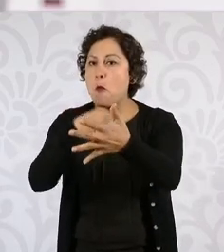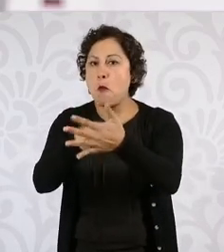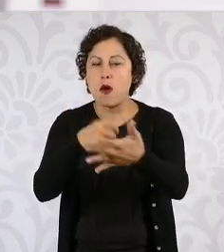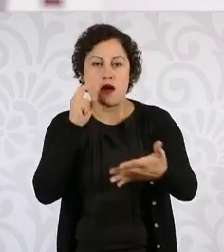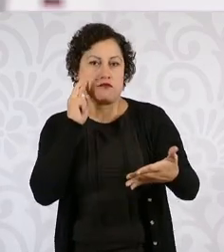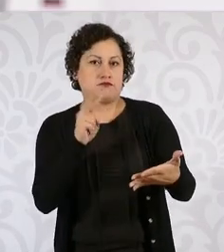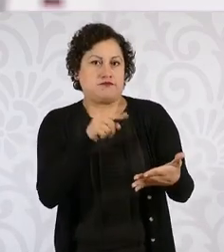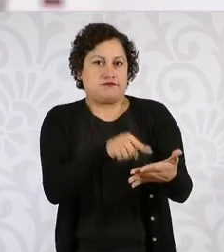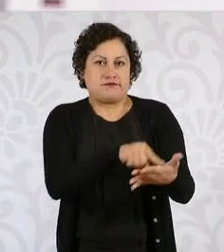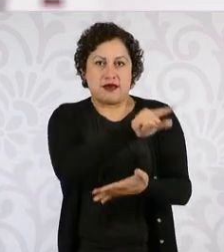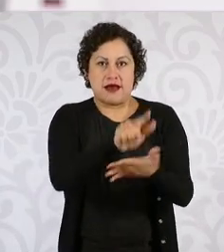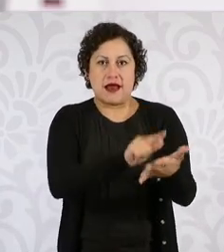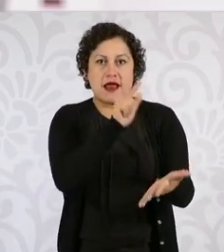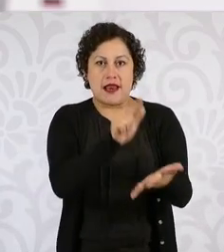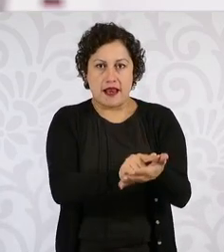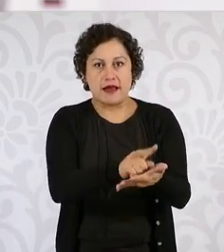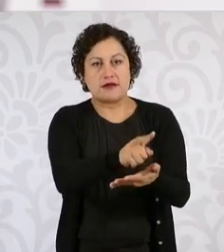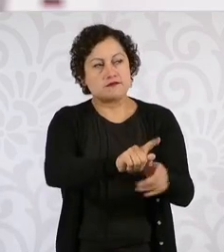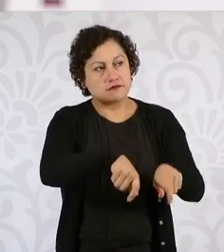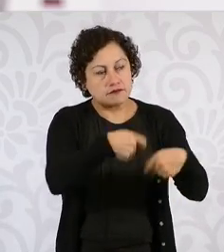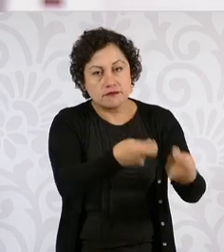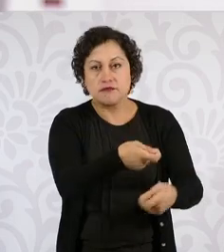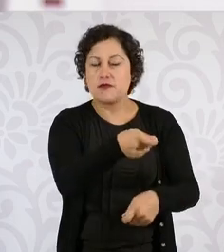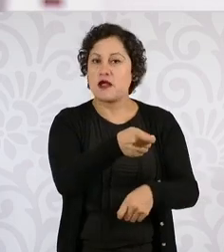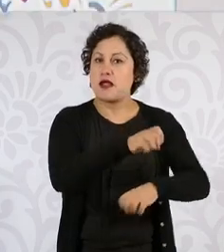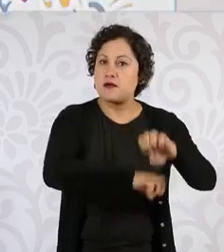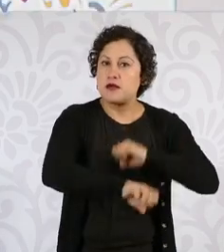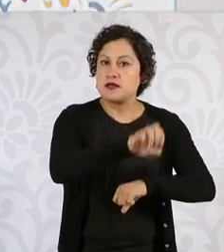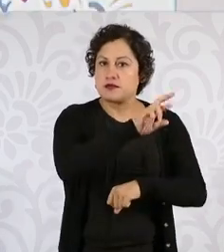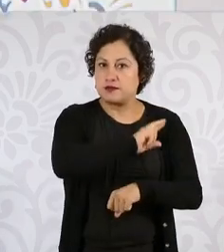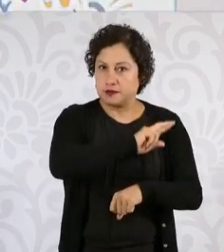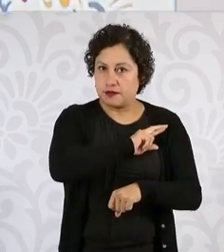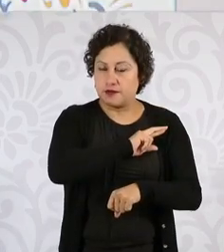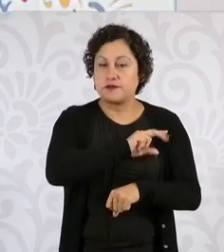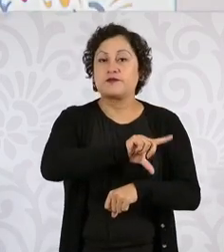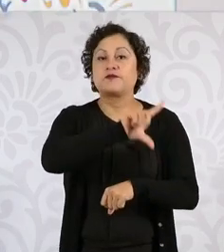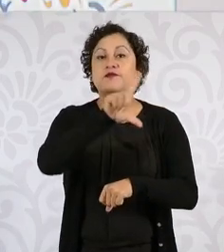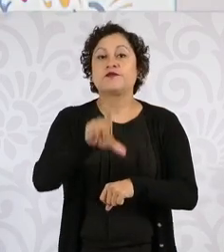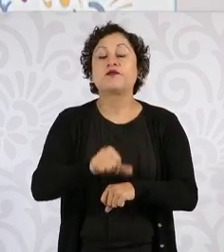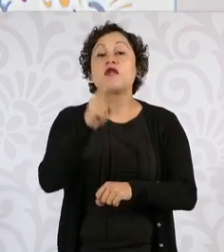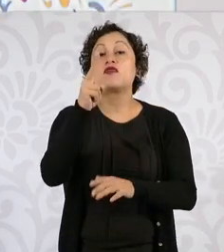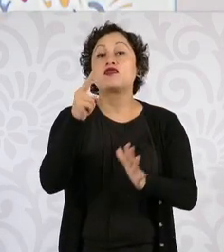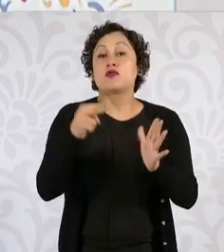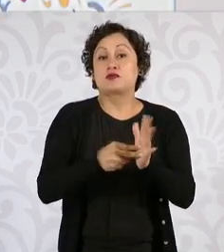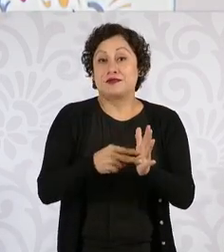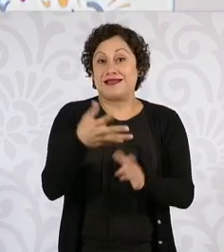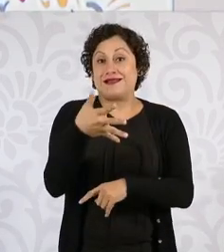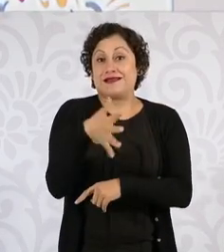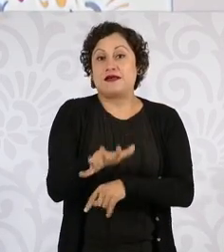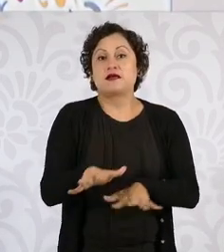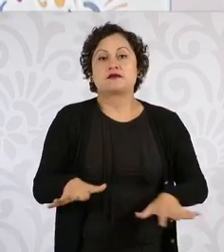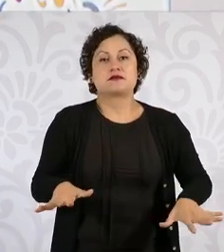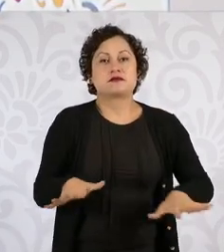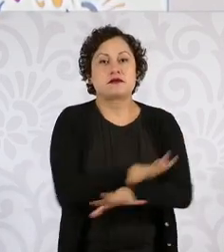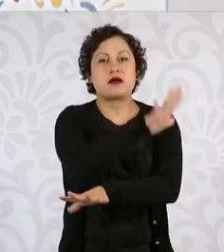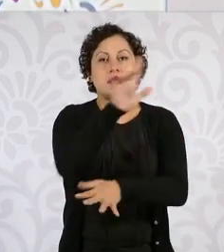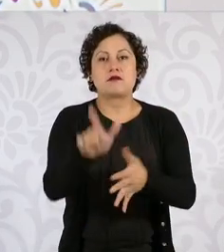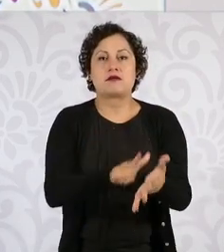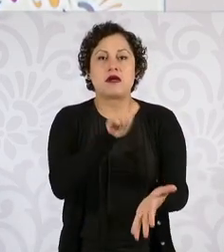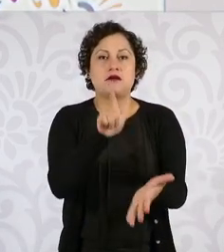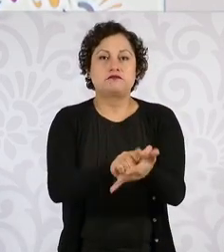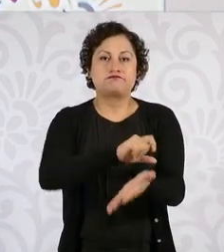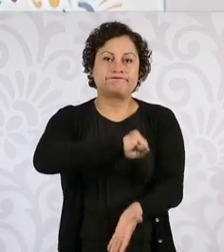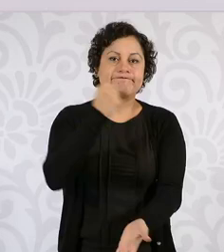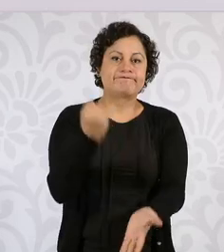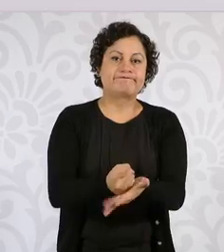el 2003 es cuando viene el cambio constitucional, que no había podido hacerse.